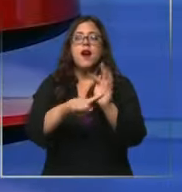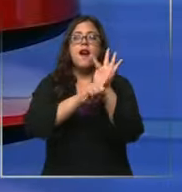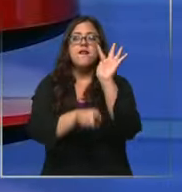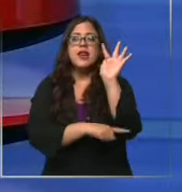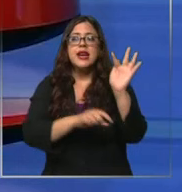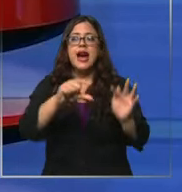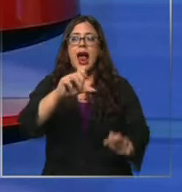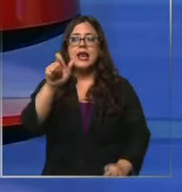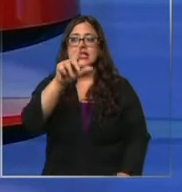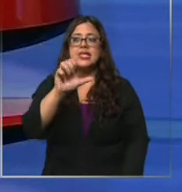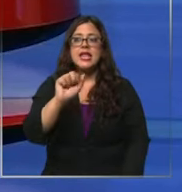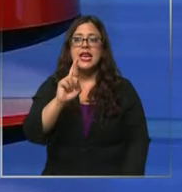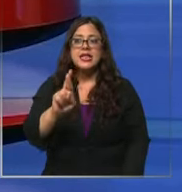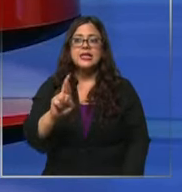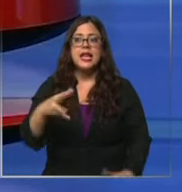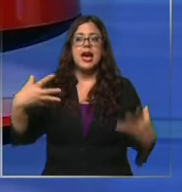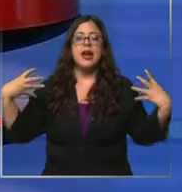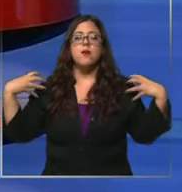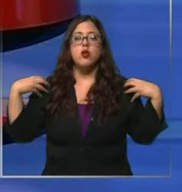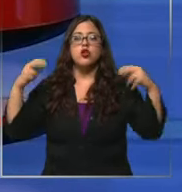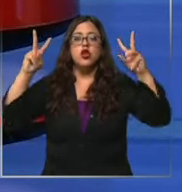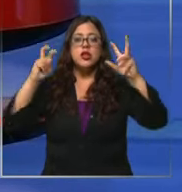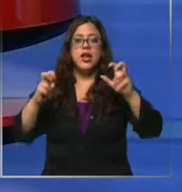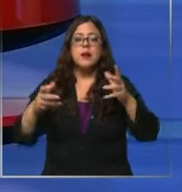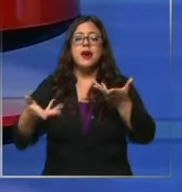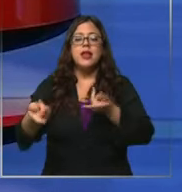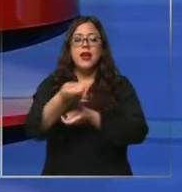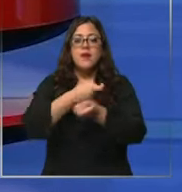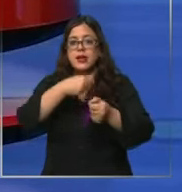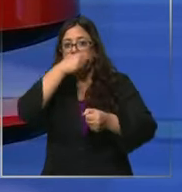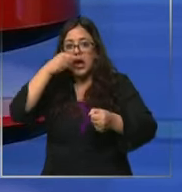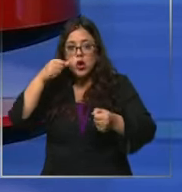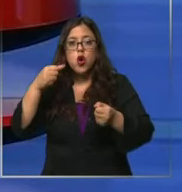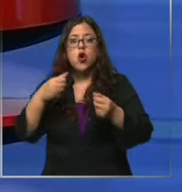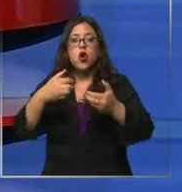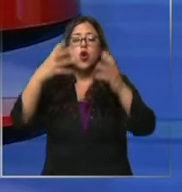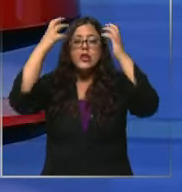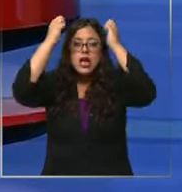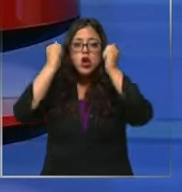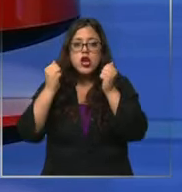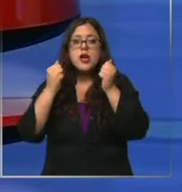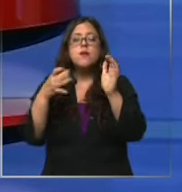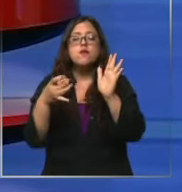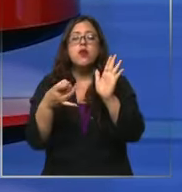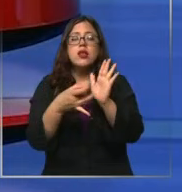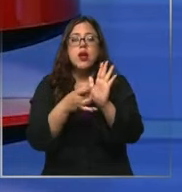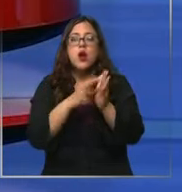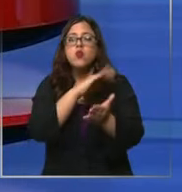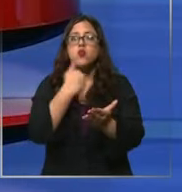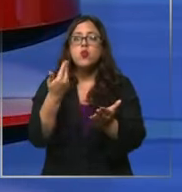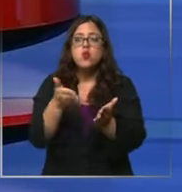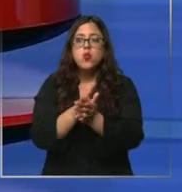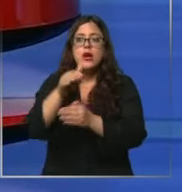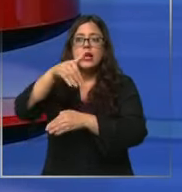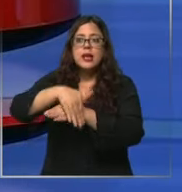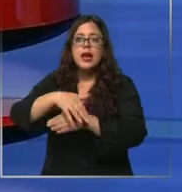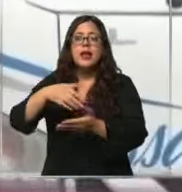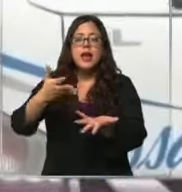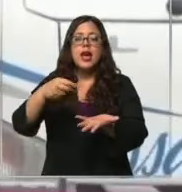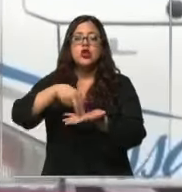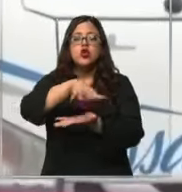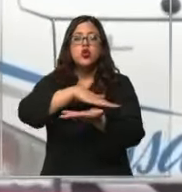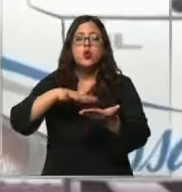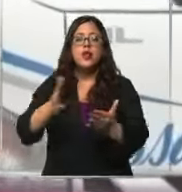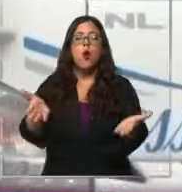César Suárez, quien manejaba casos de antinarcóticos, terrorismo y delincuencia organizada, fue asesinado esta tarde en la ciudad de